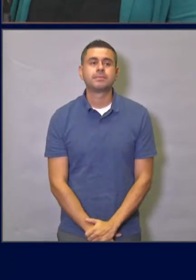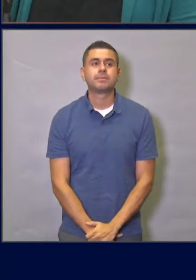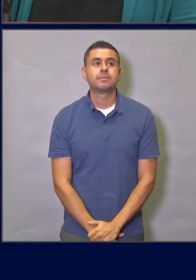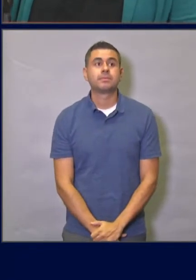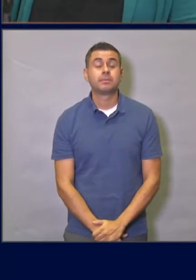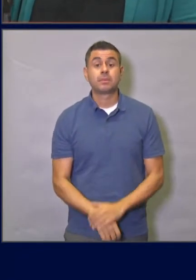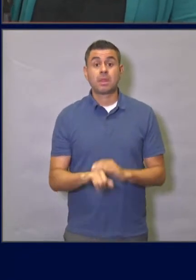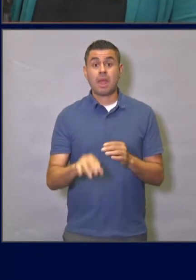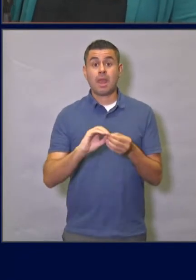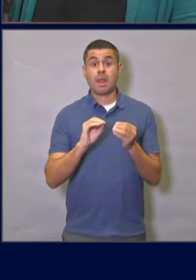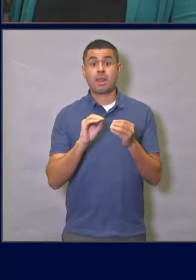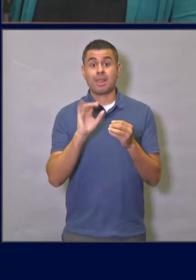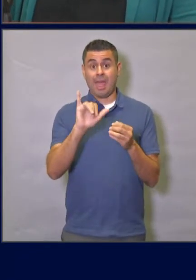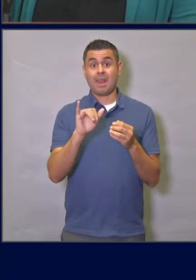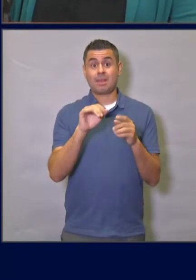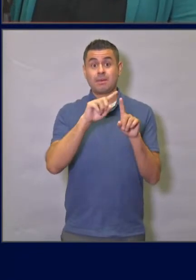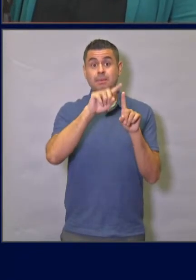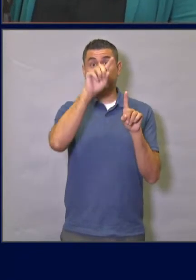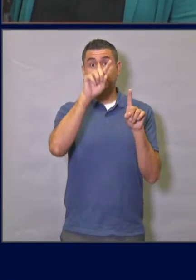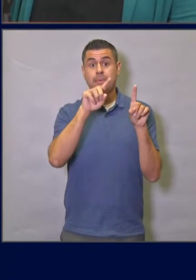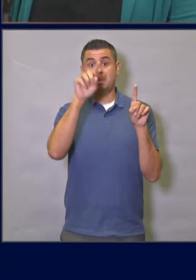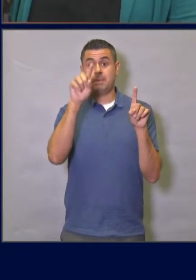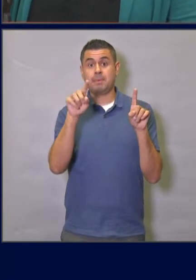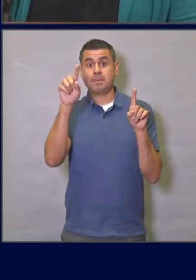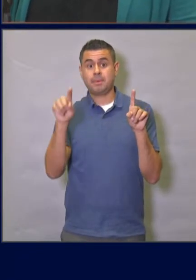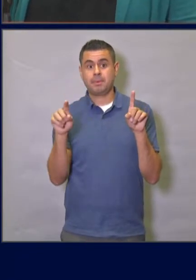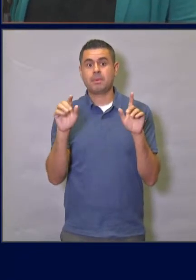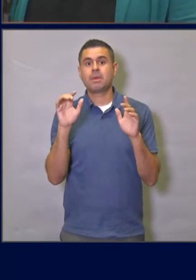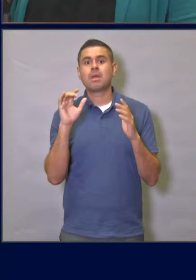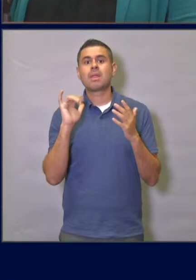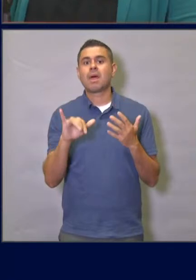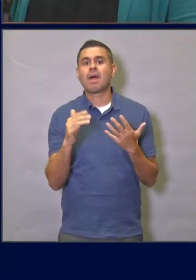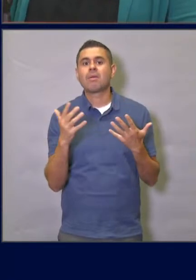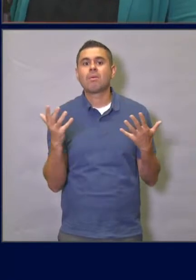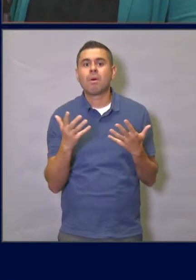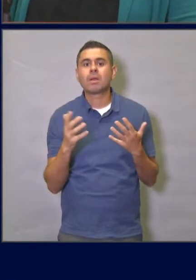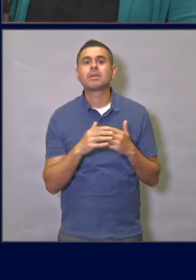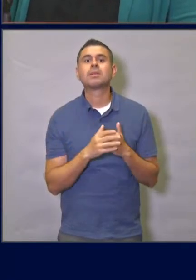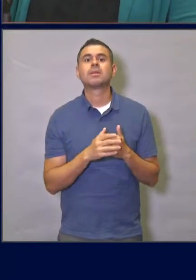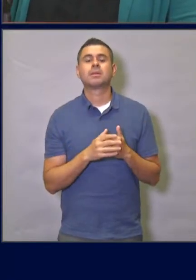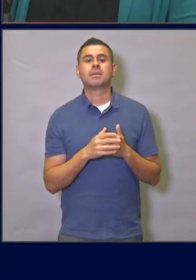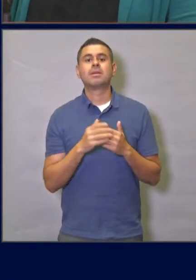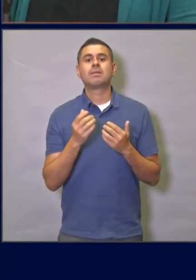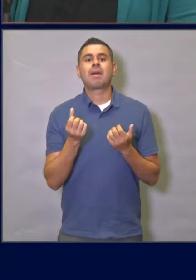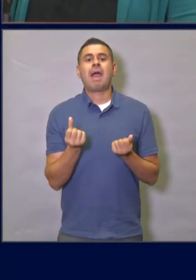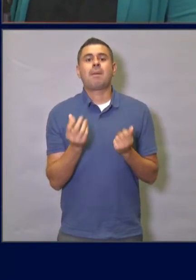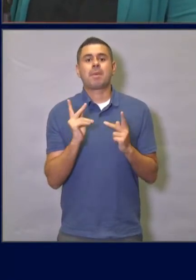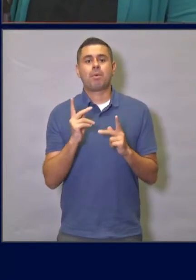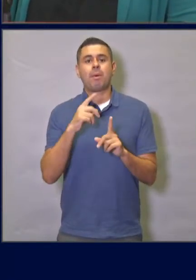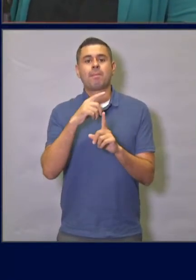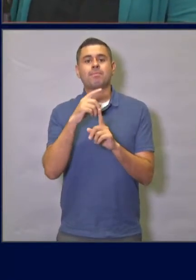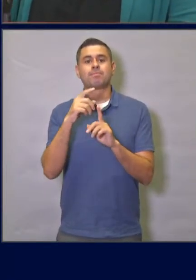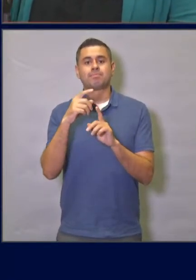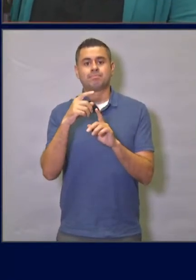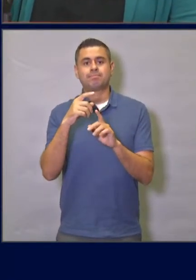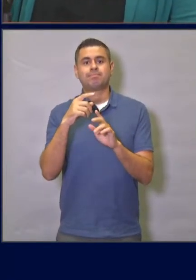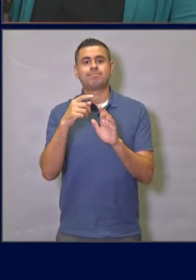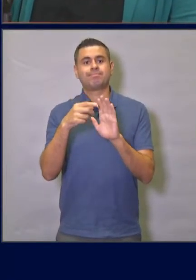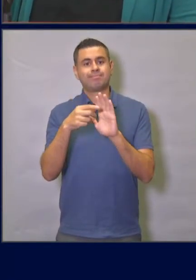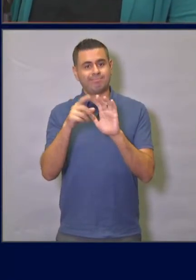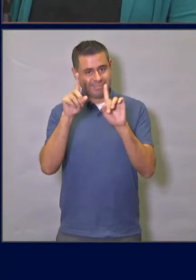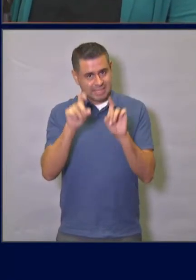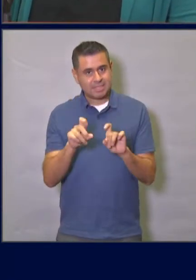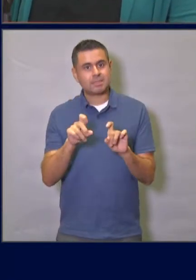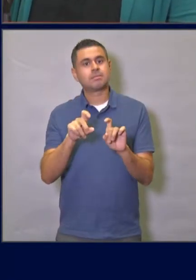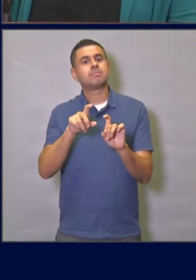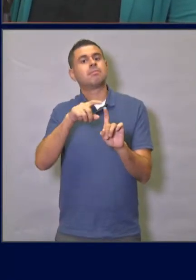Esta línea nos enseña el promedio de 7 días de la tasa de positividad de pruebas diarias de